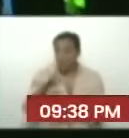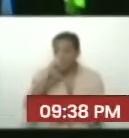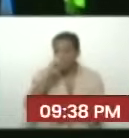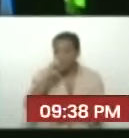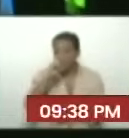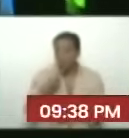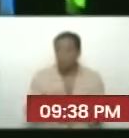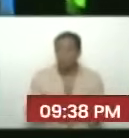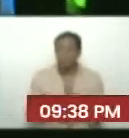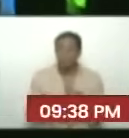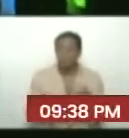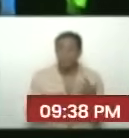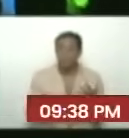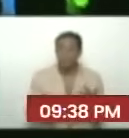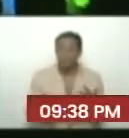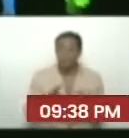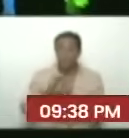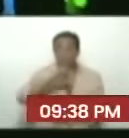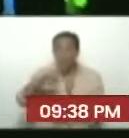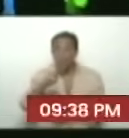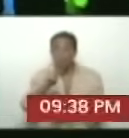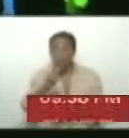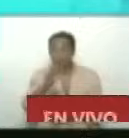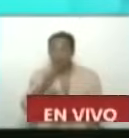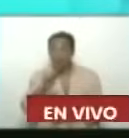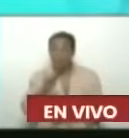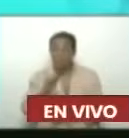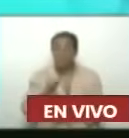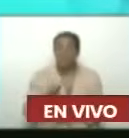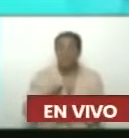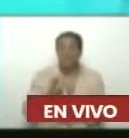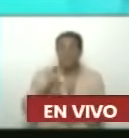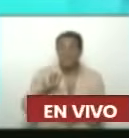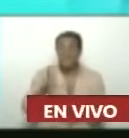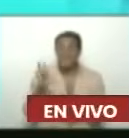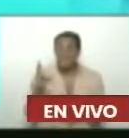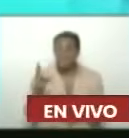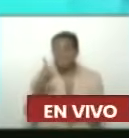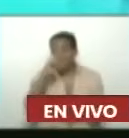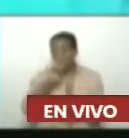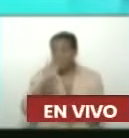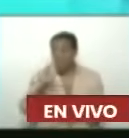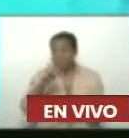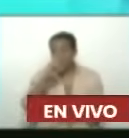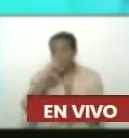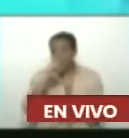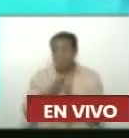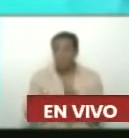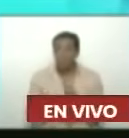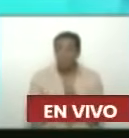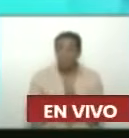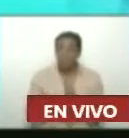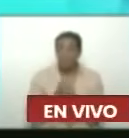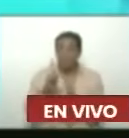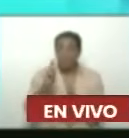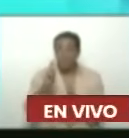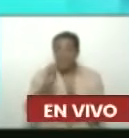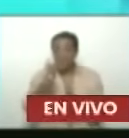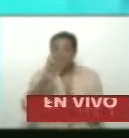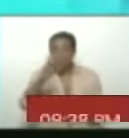año, Josefina. Joaquín Ezequiel Chiapa, 16 años, quinto año.